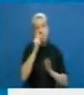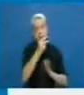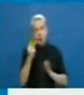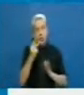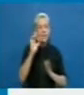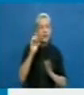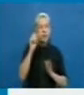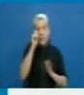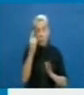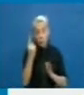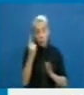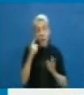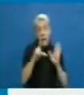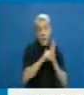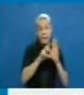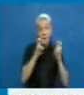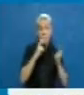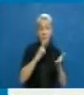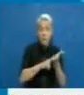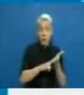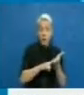que es una ley impositiva,